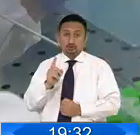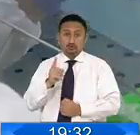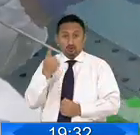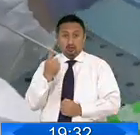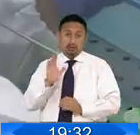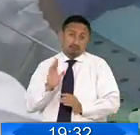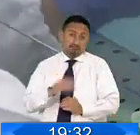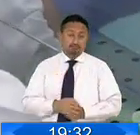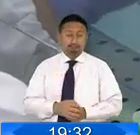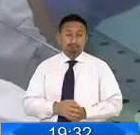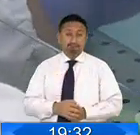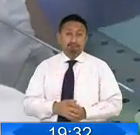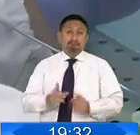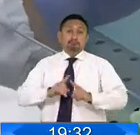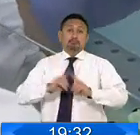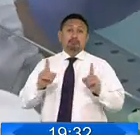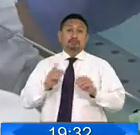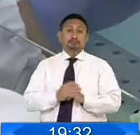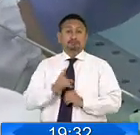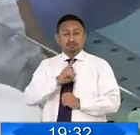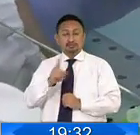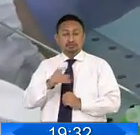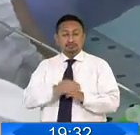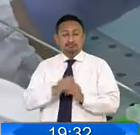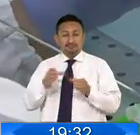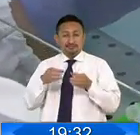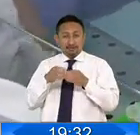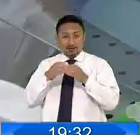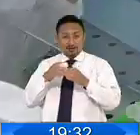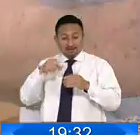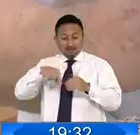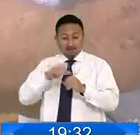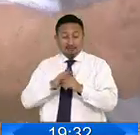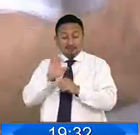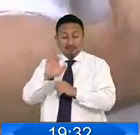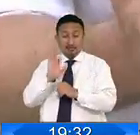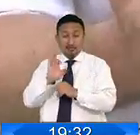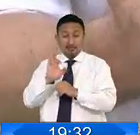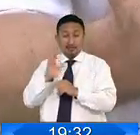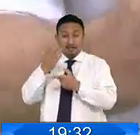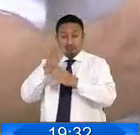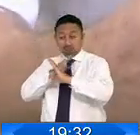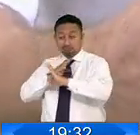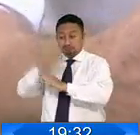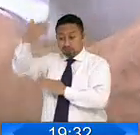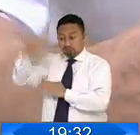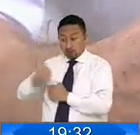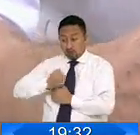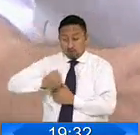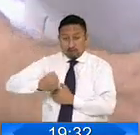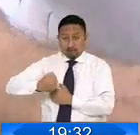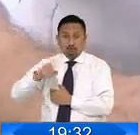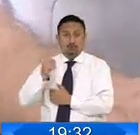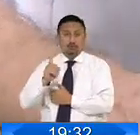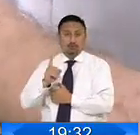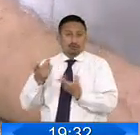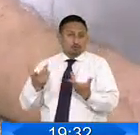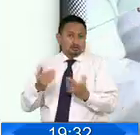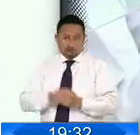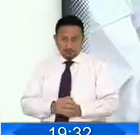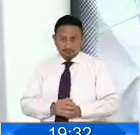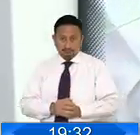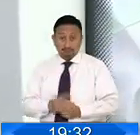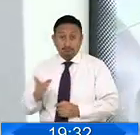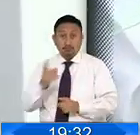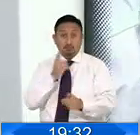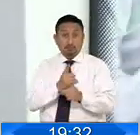ejemplo. De todos modos, las células T de memoria no son un escudo que no permite el contagio y menos aún la posibilidad de contagiar a otros.